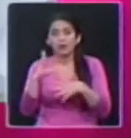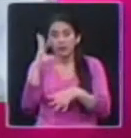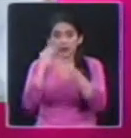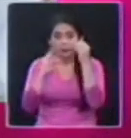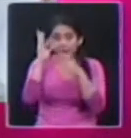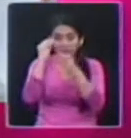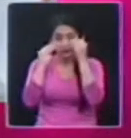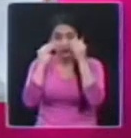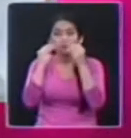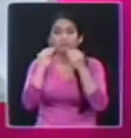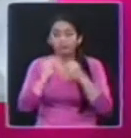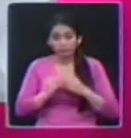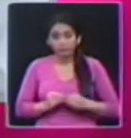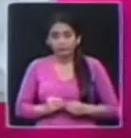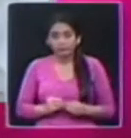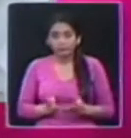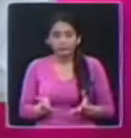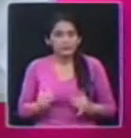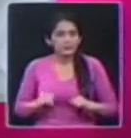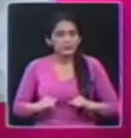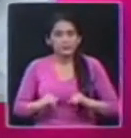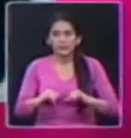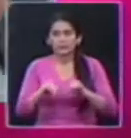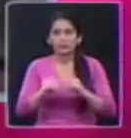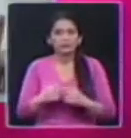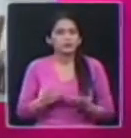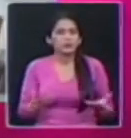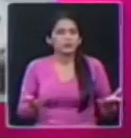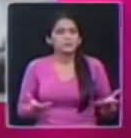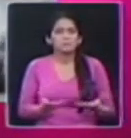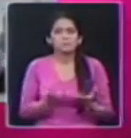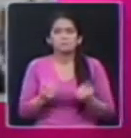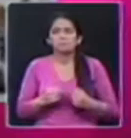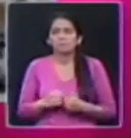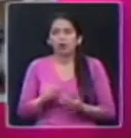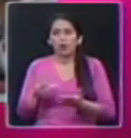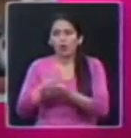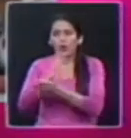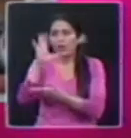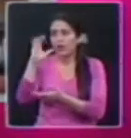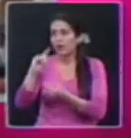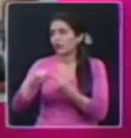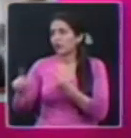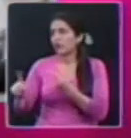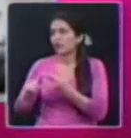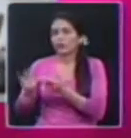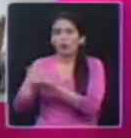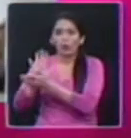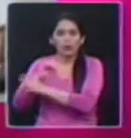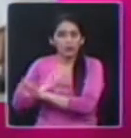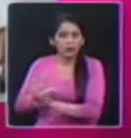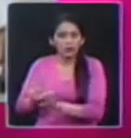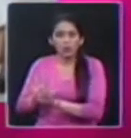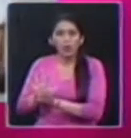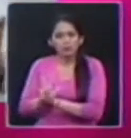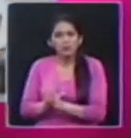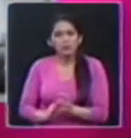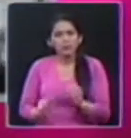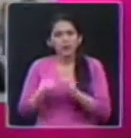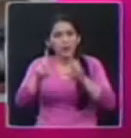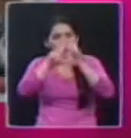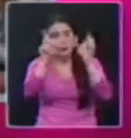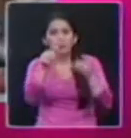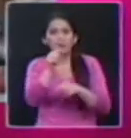solamente estamos enfocando el esfuerzo a trabajar con colegios y escuelas, sino también con la empresa privada.